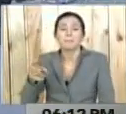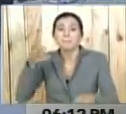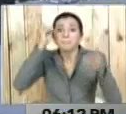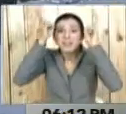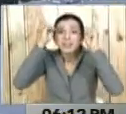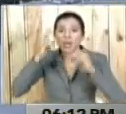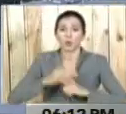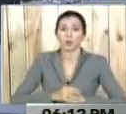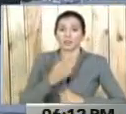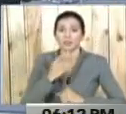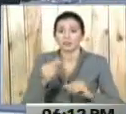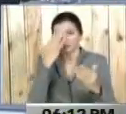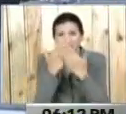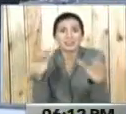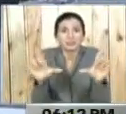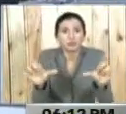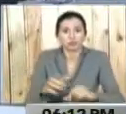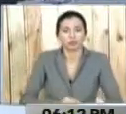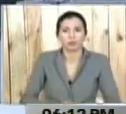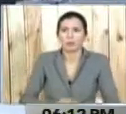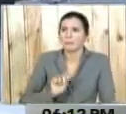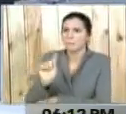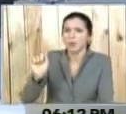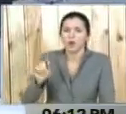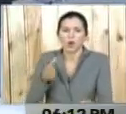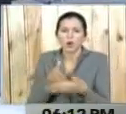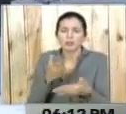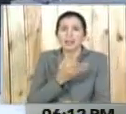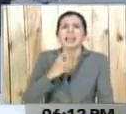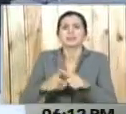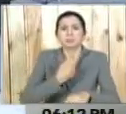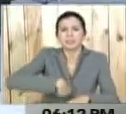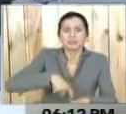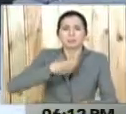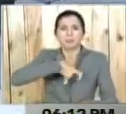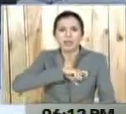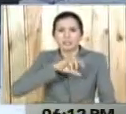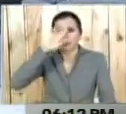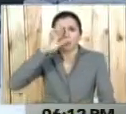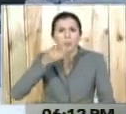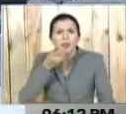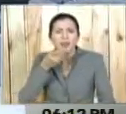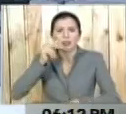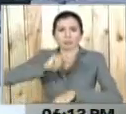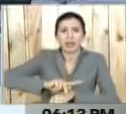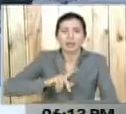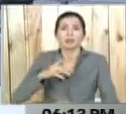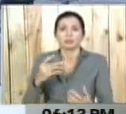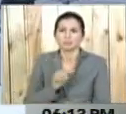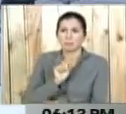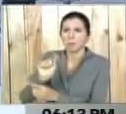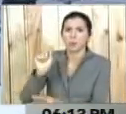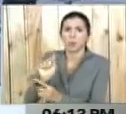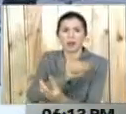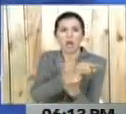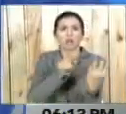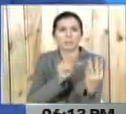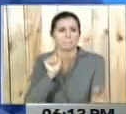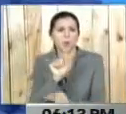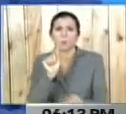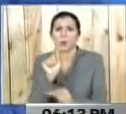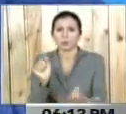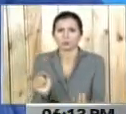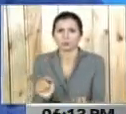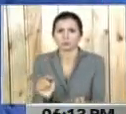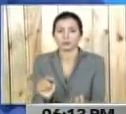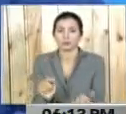Terrible, como incluso ya no es el ataque hacia el presidente Zapatero, el presidente Torrijos, el presidente Leonel Fernández, que tal vez pudiesen tener digamos, la piel para aguantar y resistir cualquier